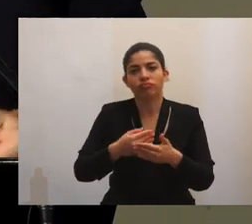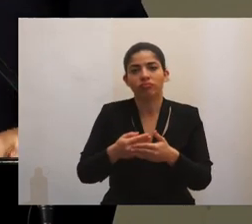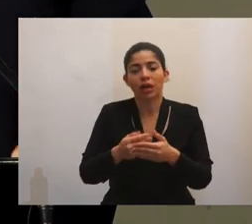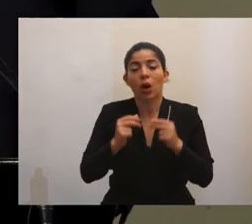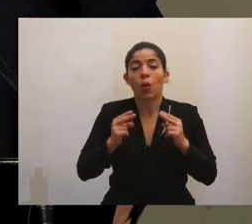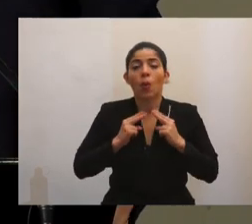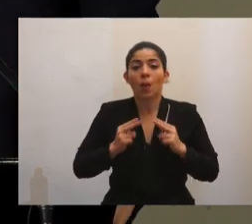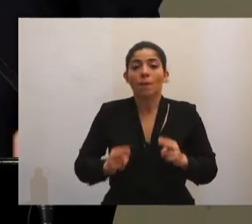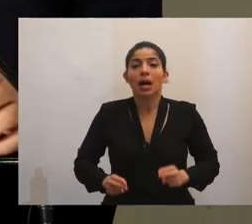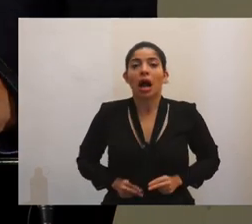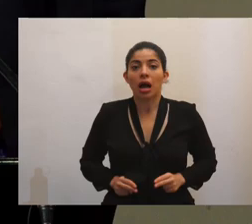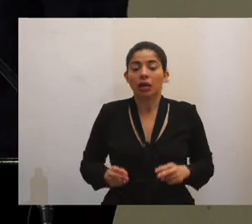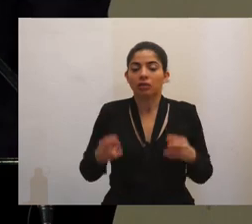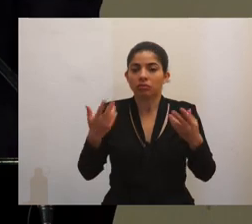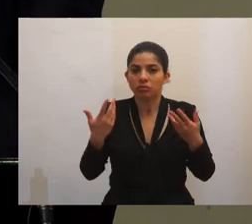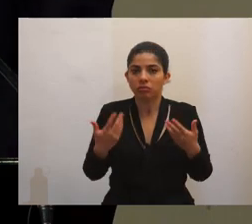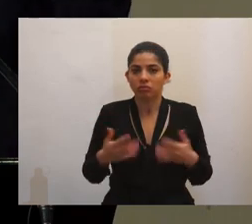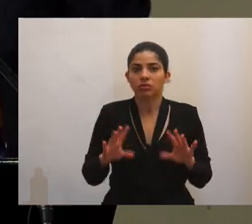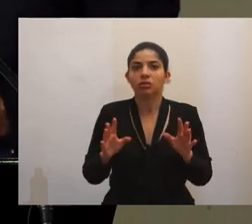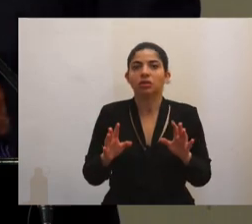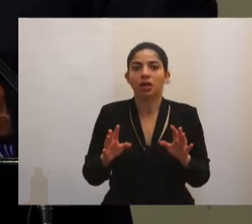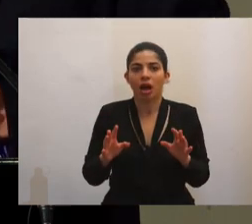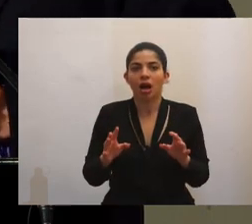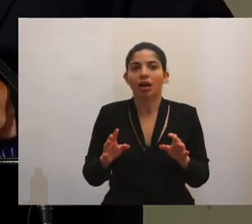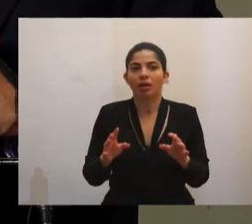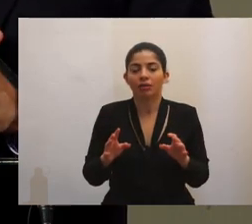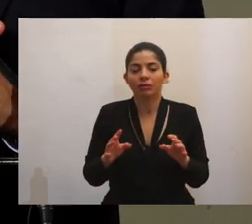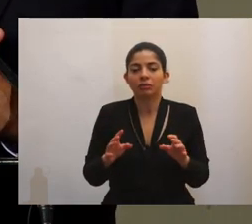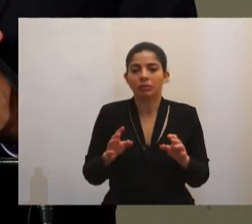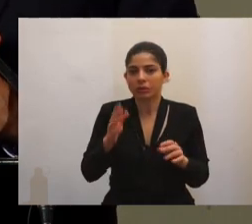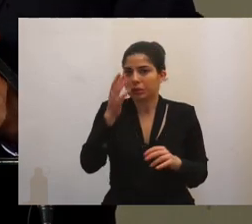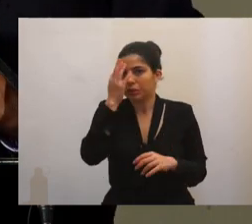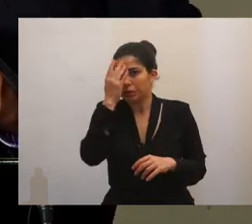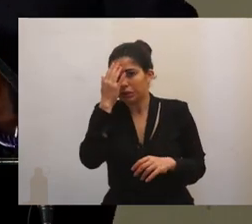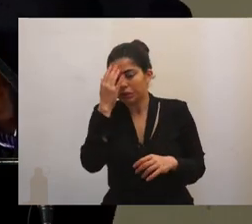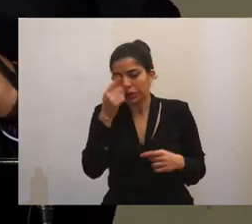cual la humanidad se halla en un verdadero predicamento.